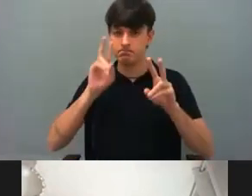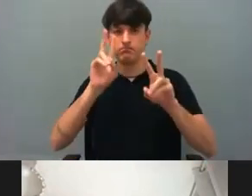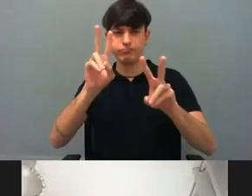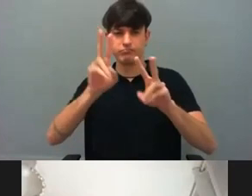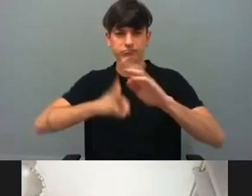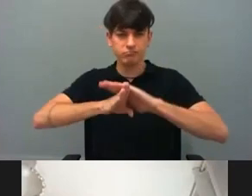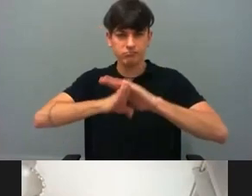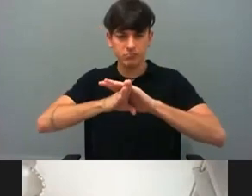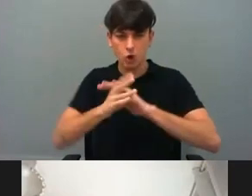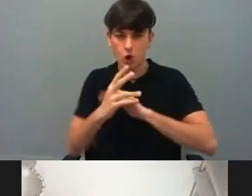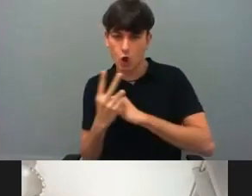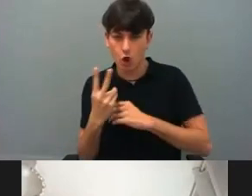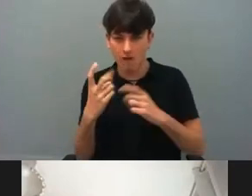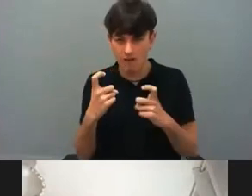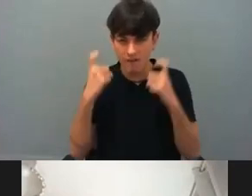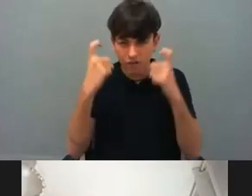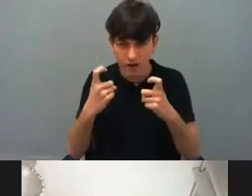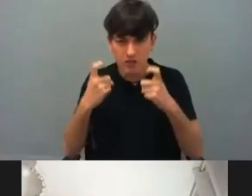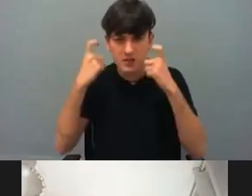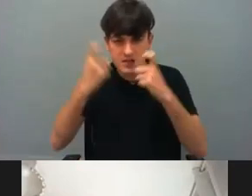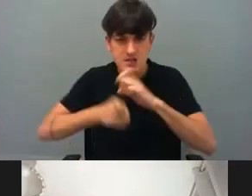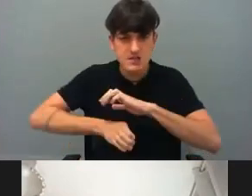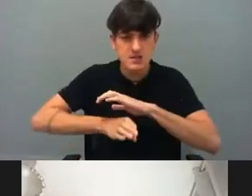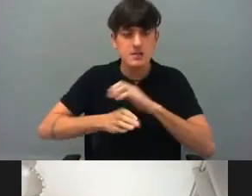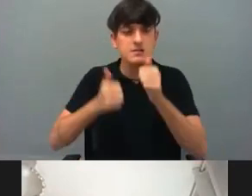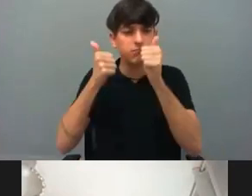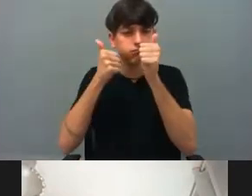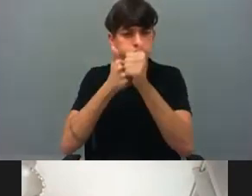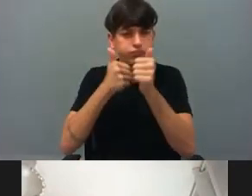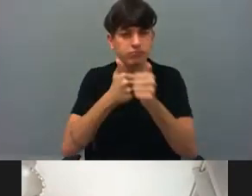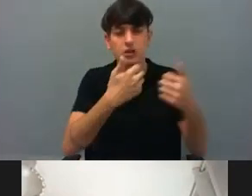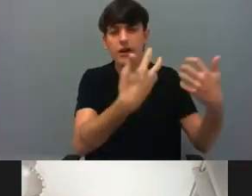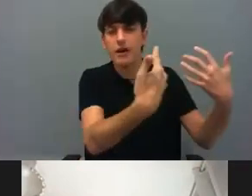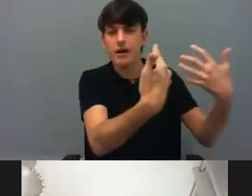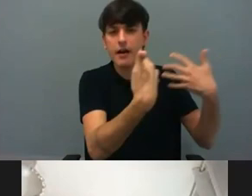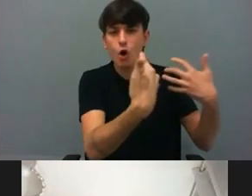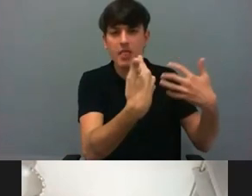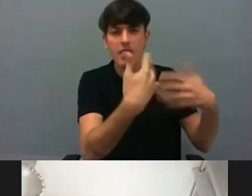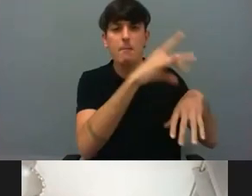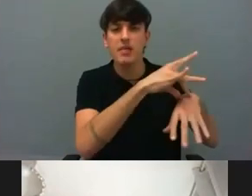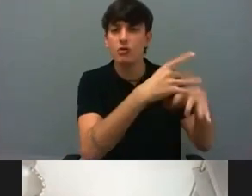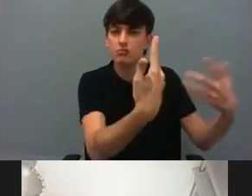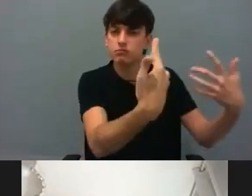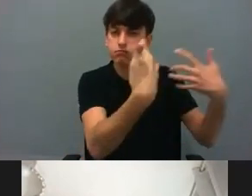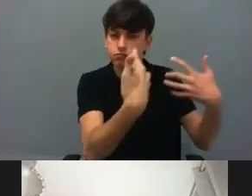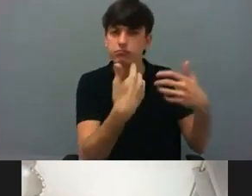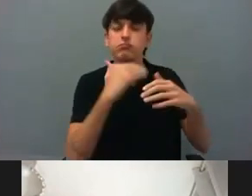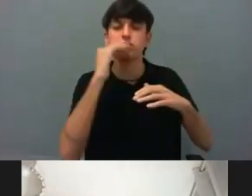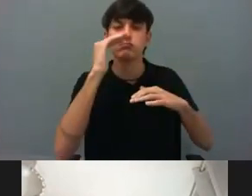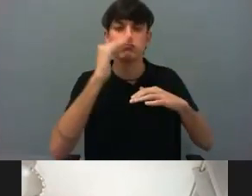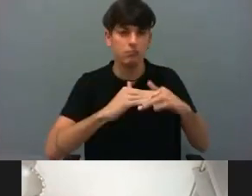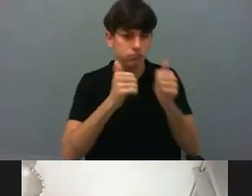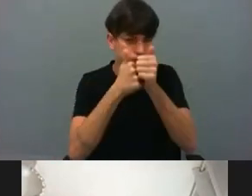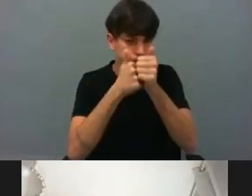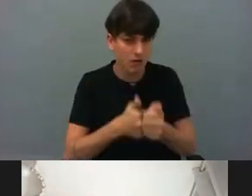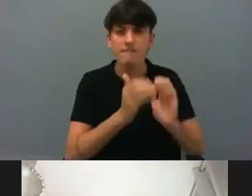dos nuestro esfuerzo en seguir al pie de la letra las recomendaciones de los médicos, de los fisios y de